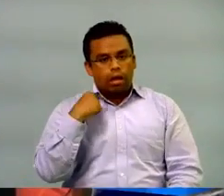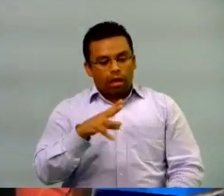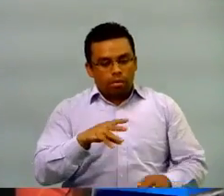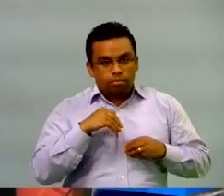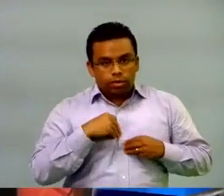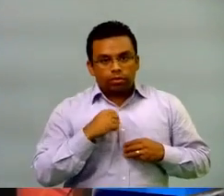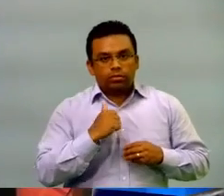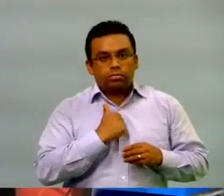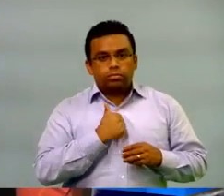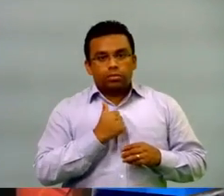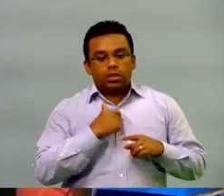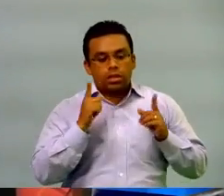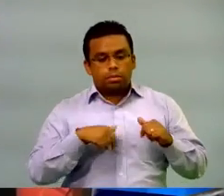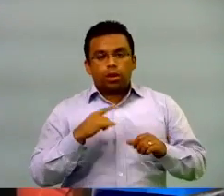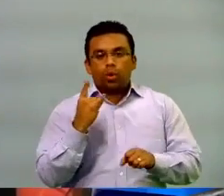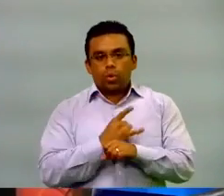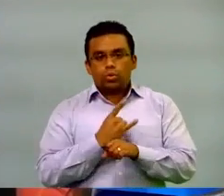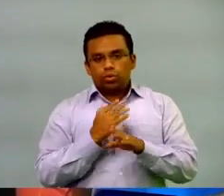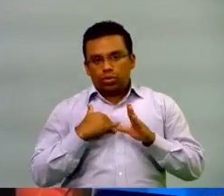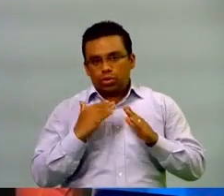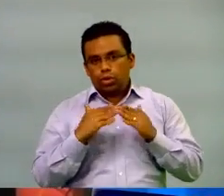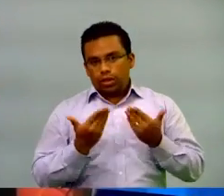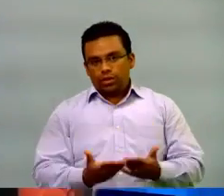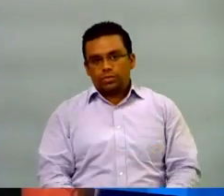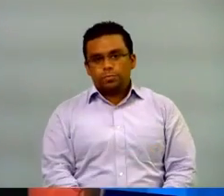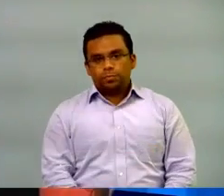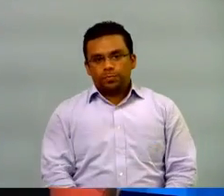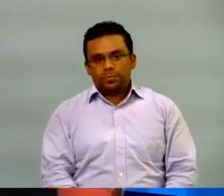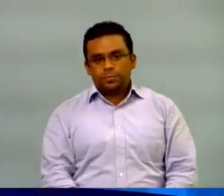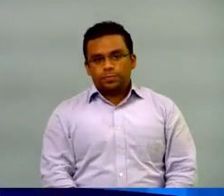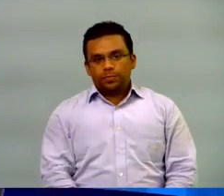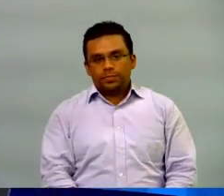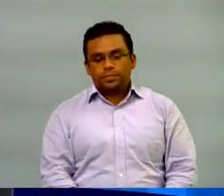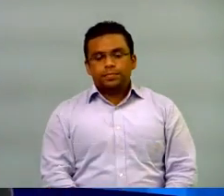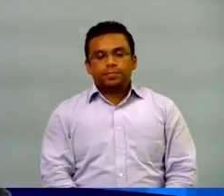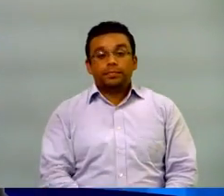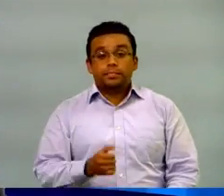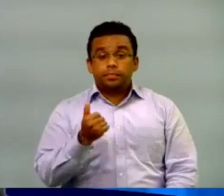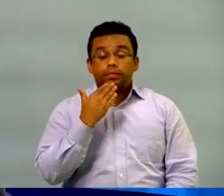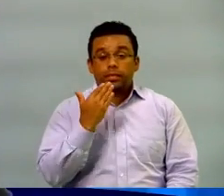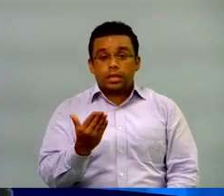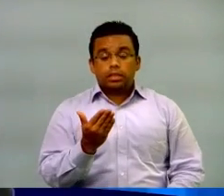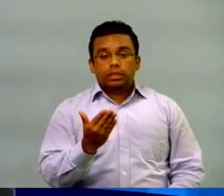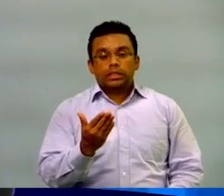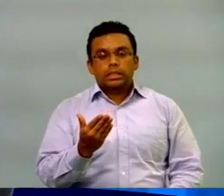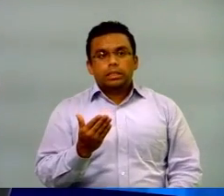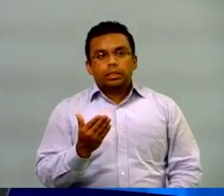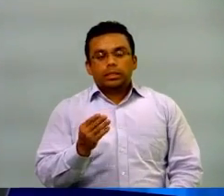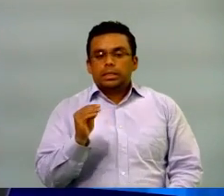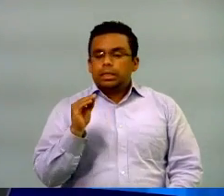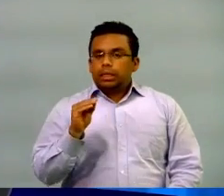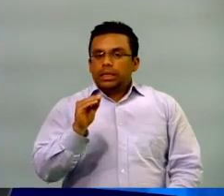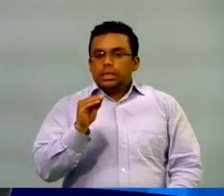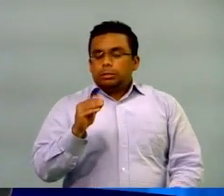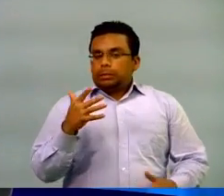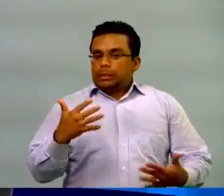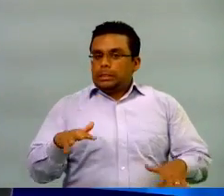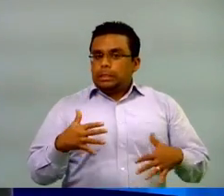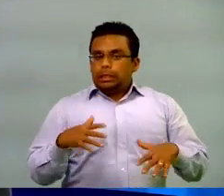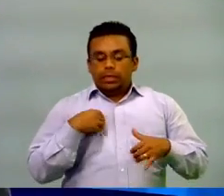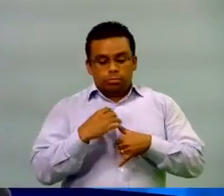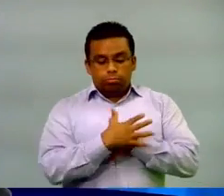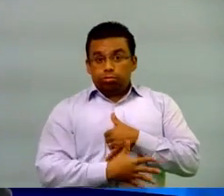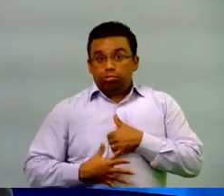sus propios cursos educativos. Así Muchas es. Gracias, Andrea. Pues la verdad es que a lo largo y ancho del país